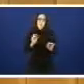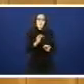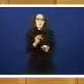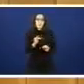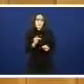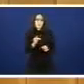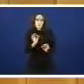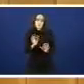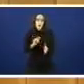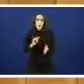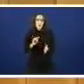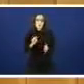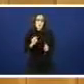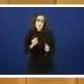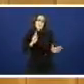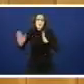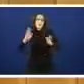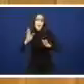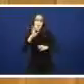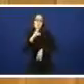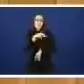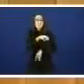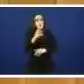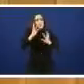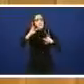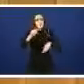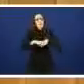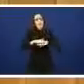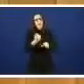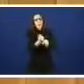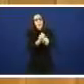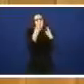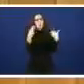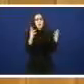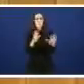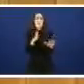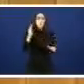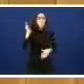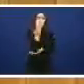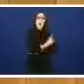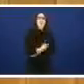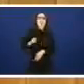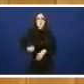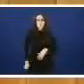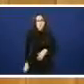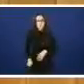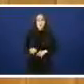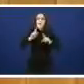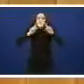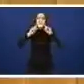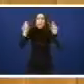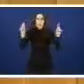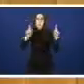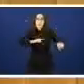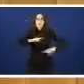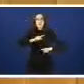que supoñen un importante esforzo para os empregados públicos pero que non afectan as súas retribucións salvo nos casos dos directivos